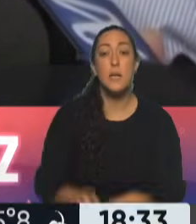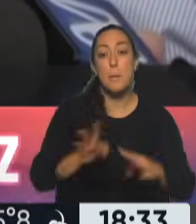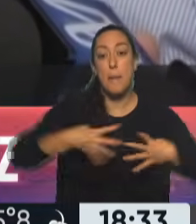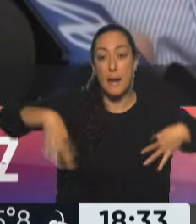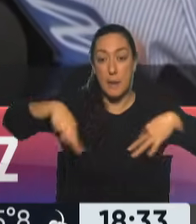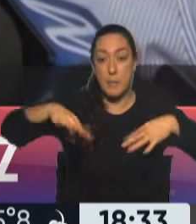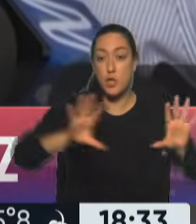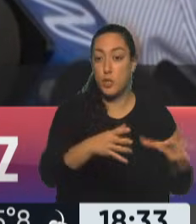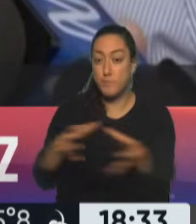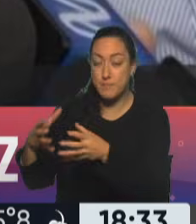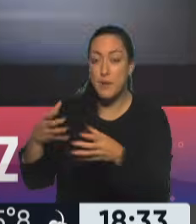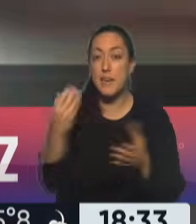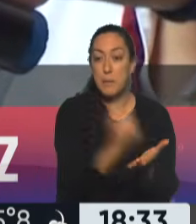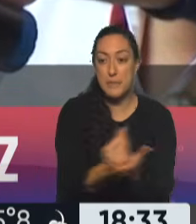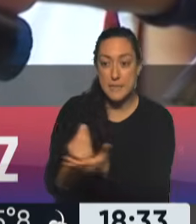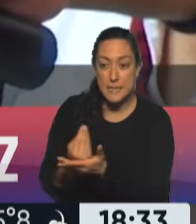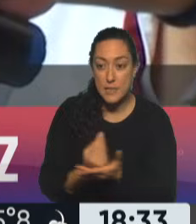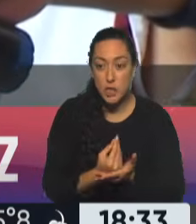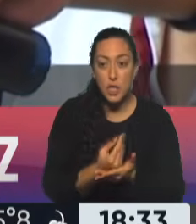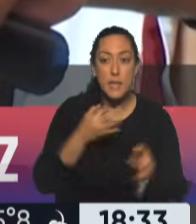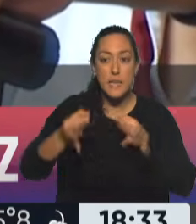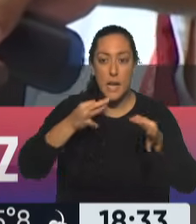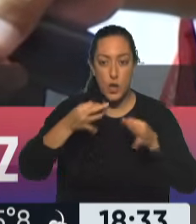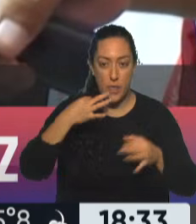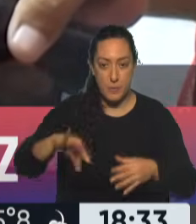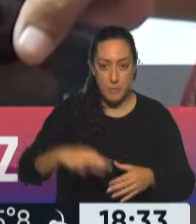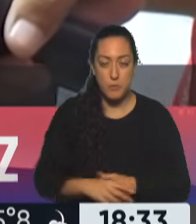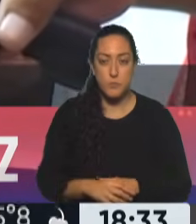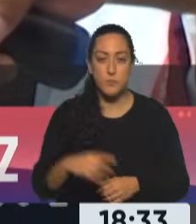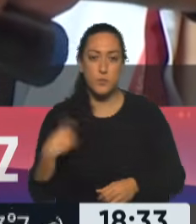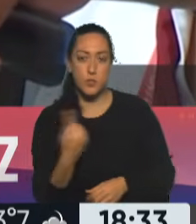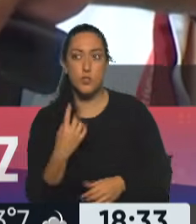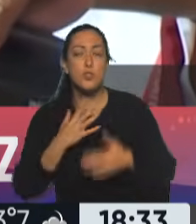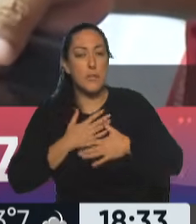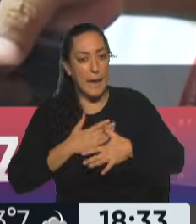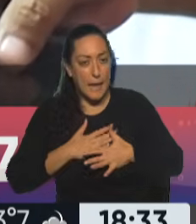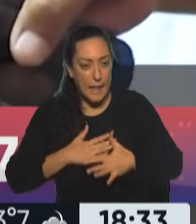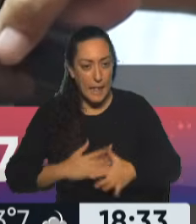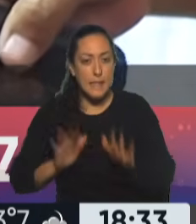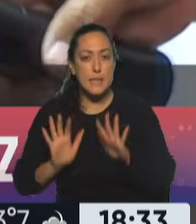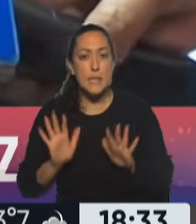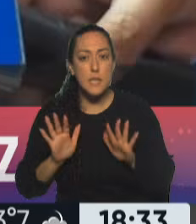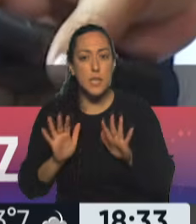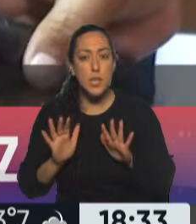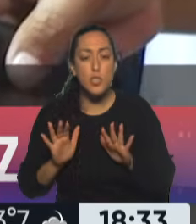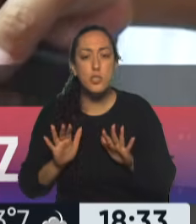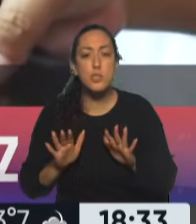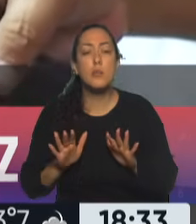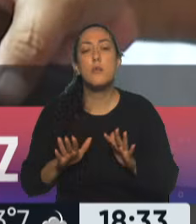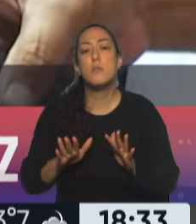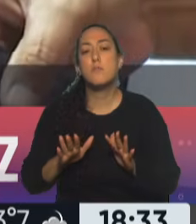Parlamento, tenemos que dialogar. Nosotros, en primer lugar, hay que tener tranquilidad y serenidad, ¿no? Ya se han